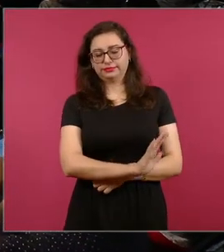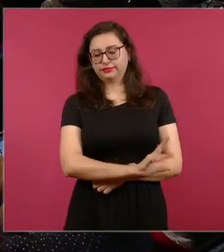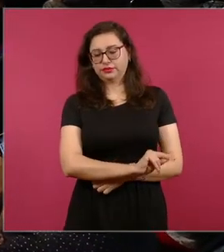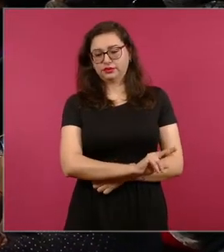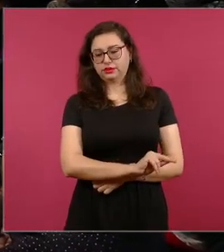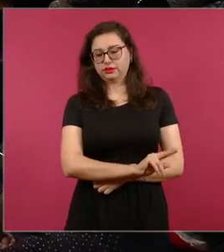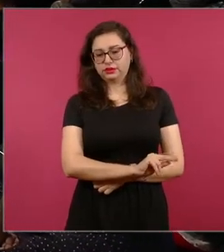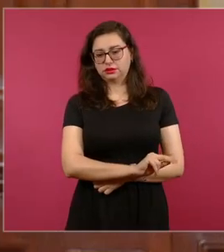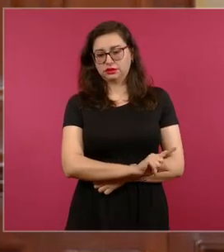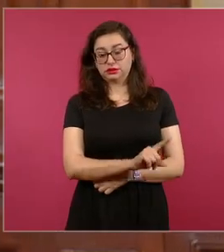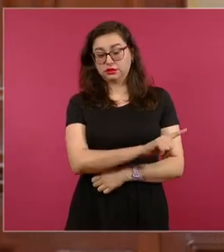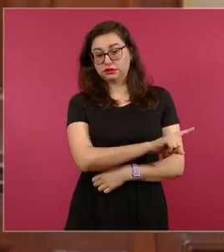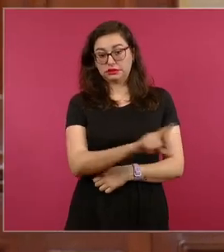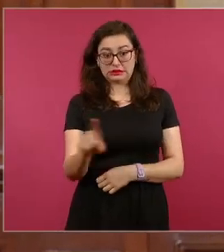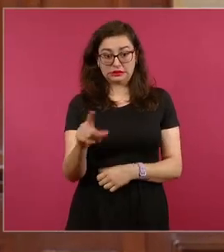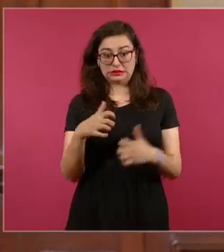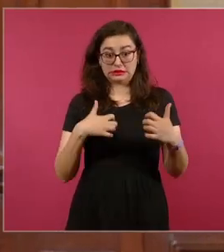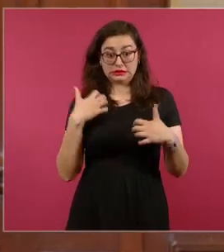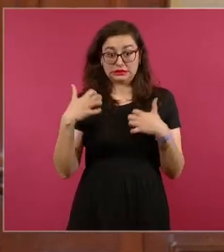a enojarse y luego